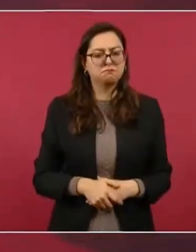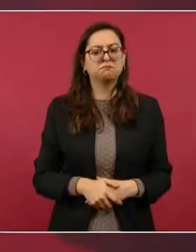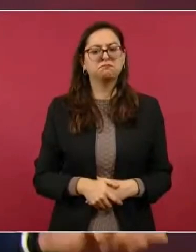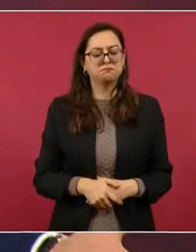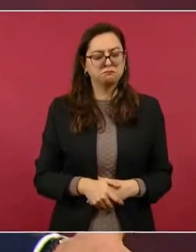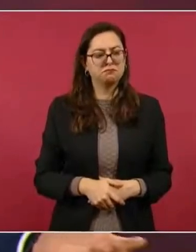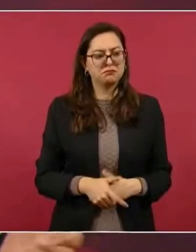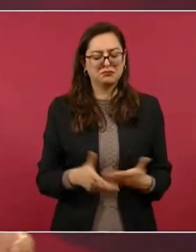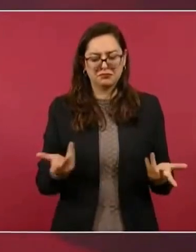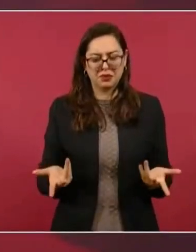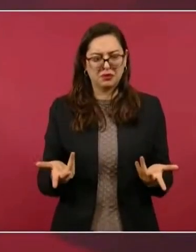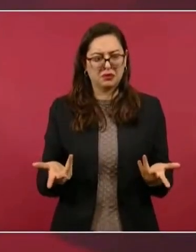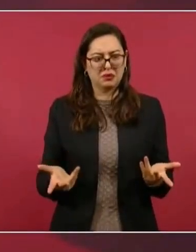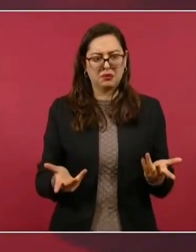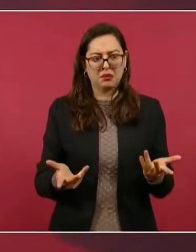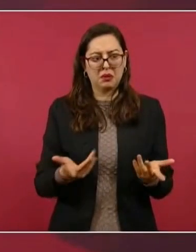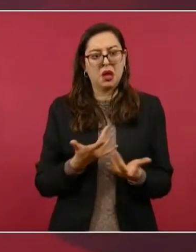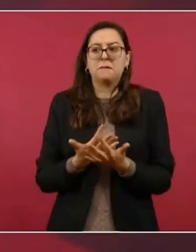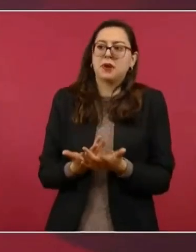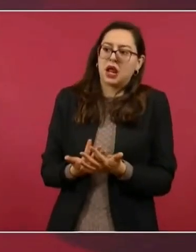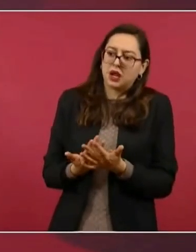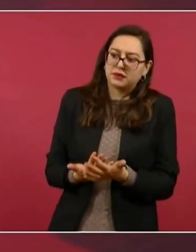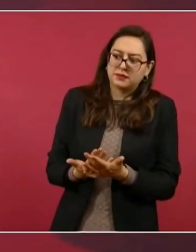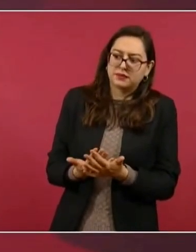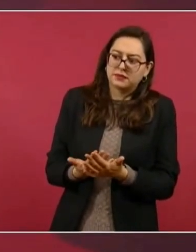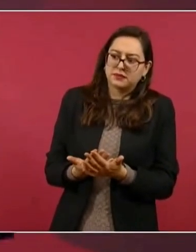vamos a transformar